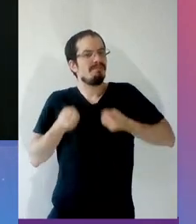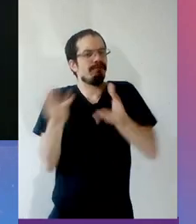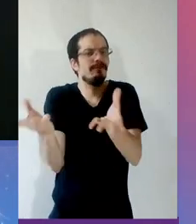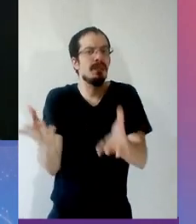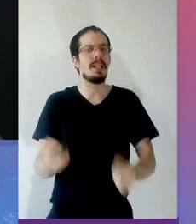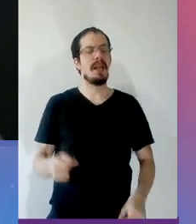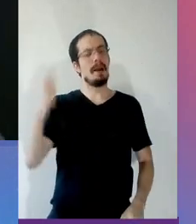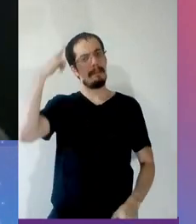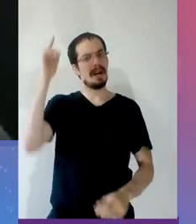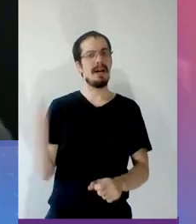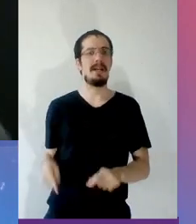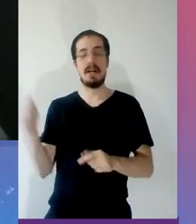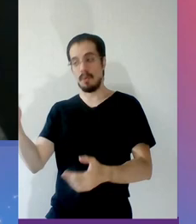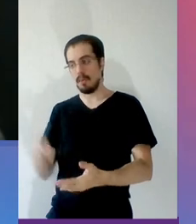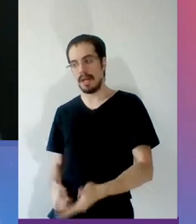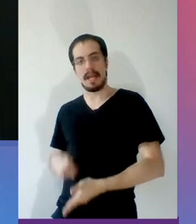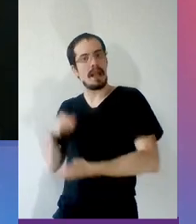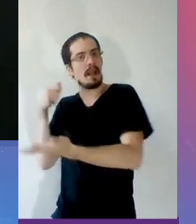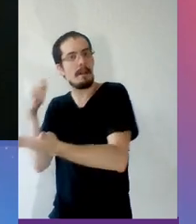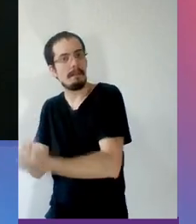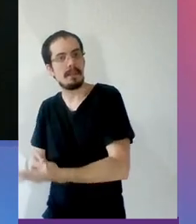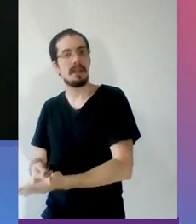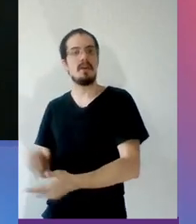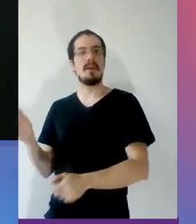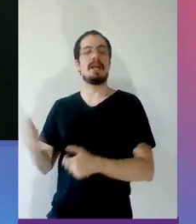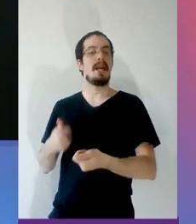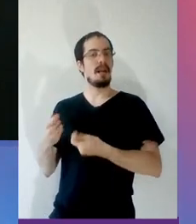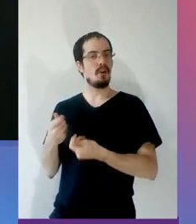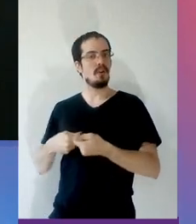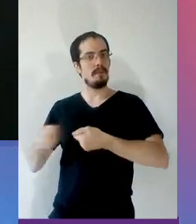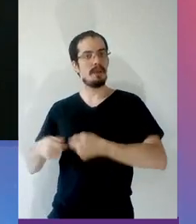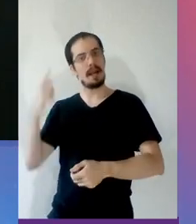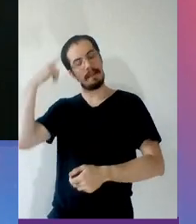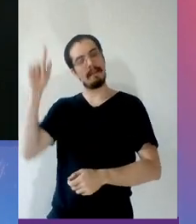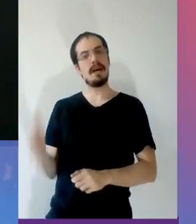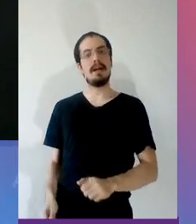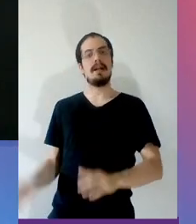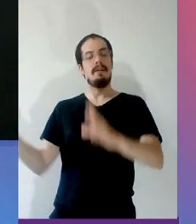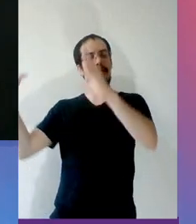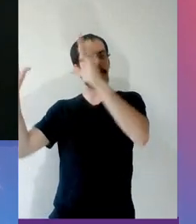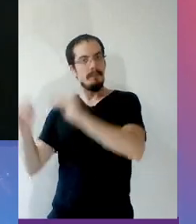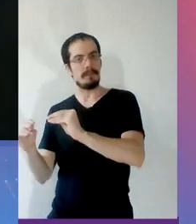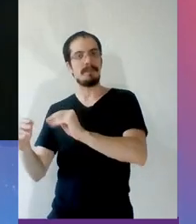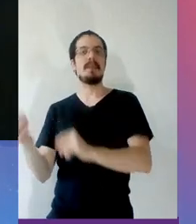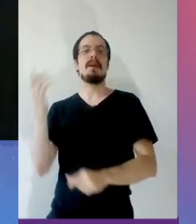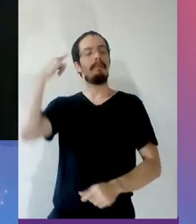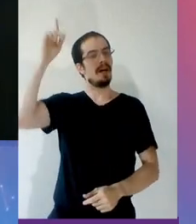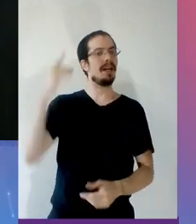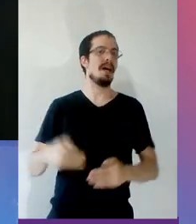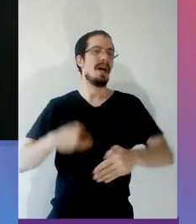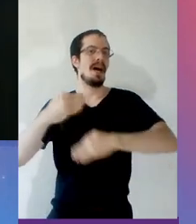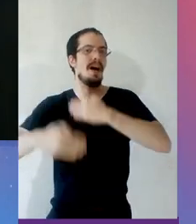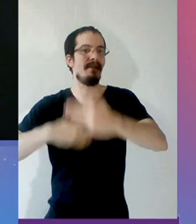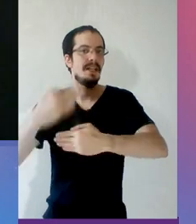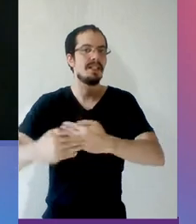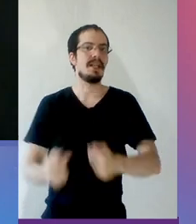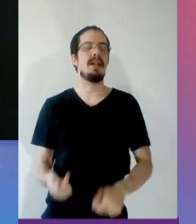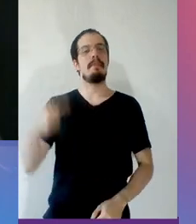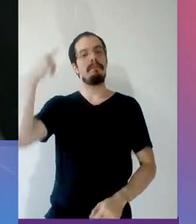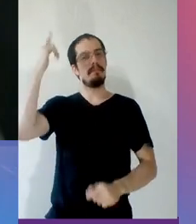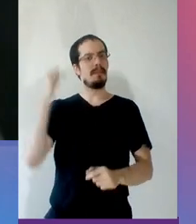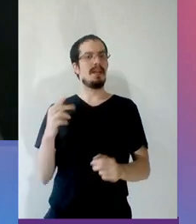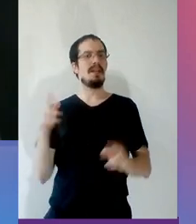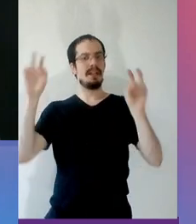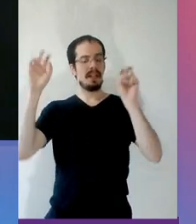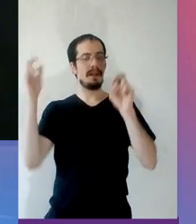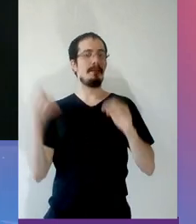económica importante para poder cerrar o avanzar, para cerrar la brecha que todos hemos dicho aquí que se va a producir